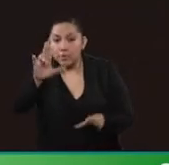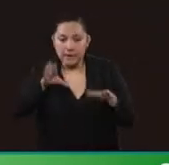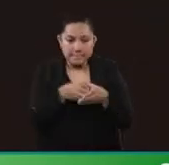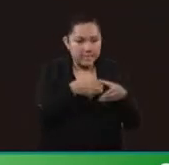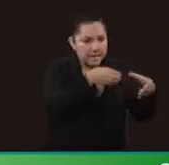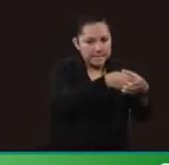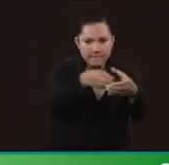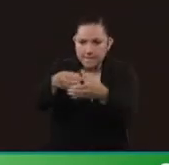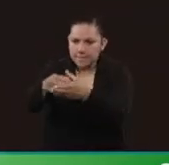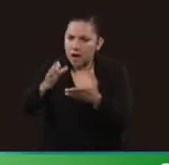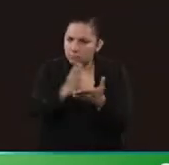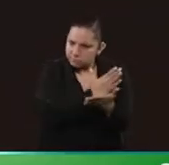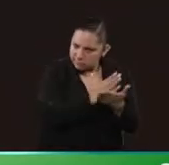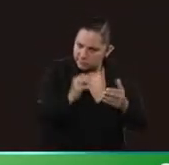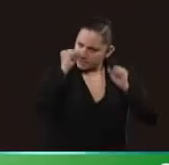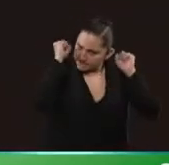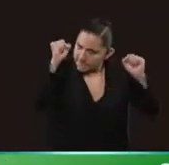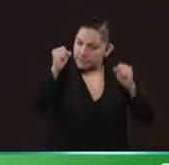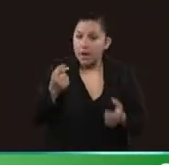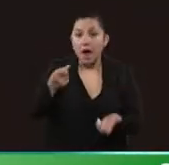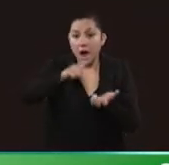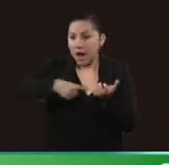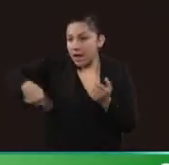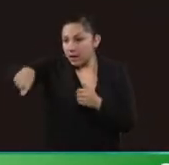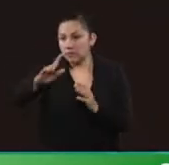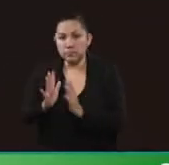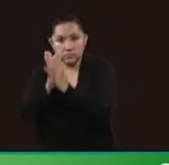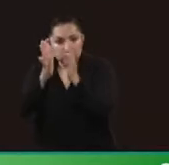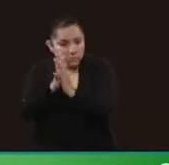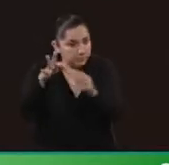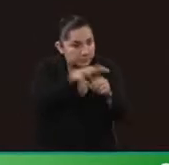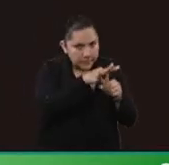de México viva la unidad